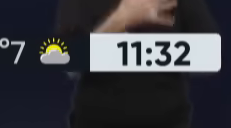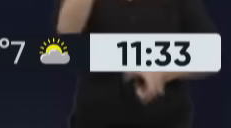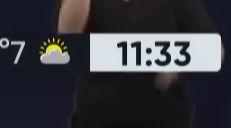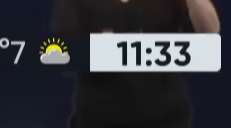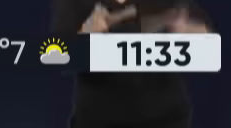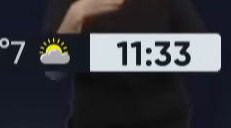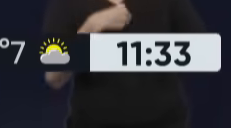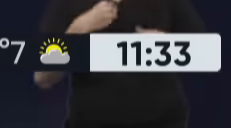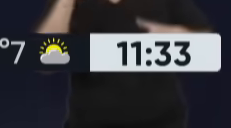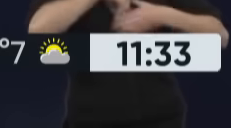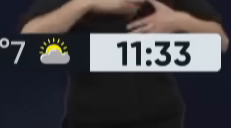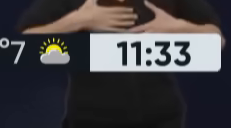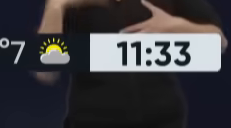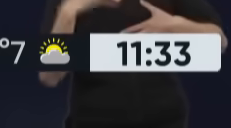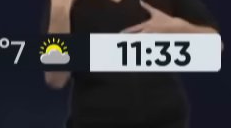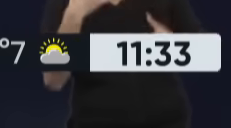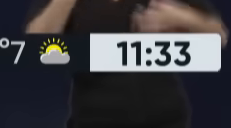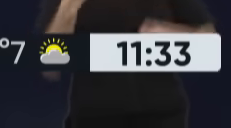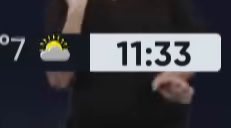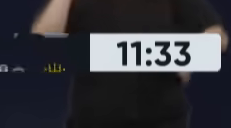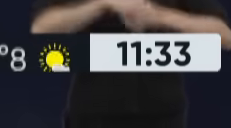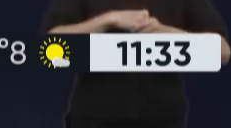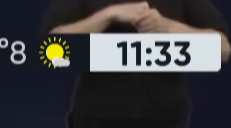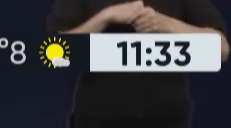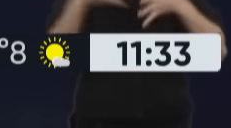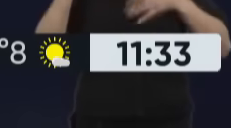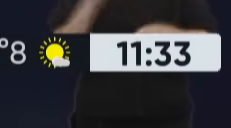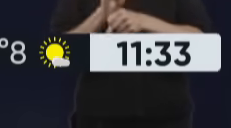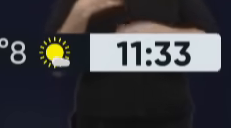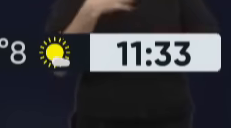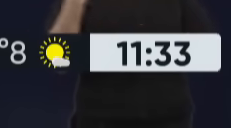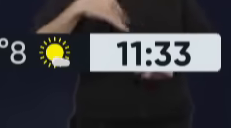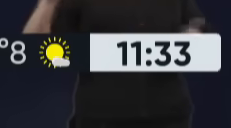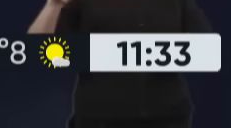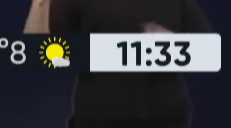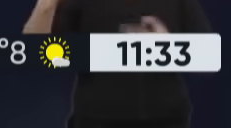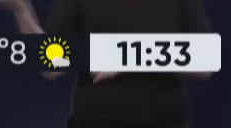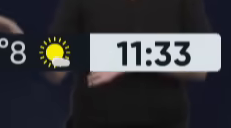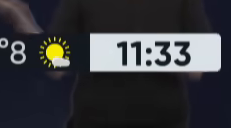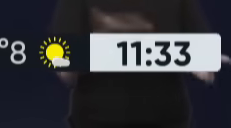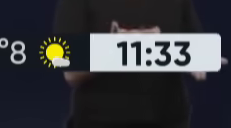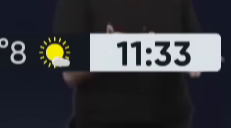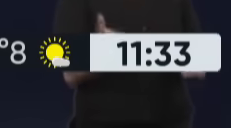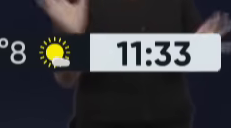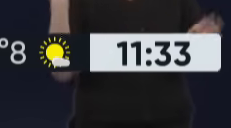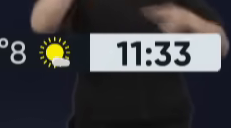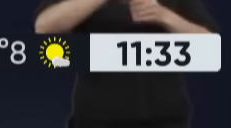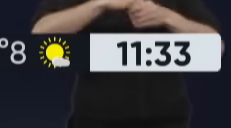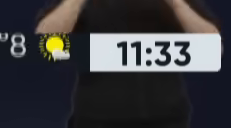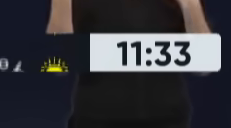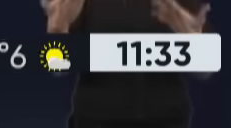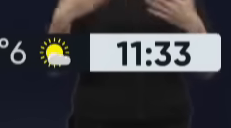sagrado de representar a nuestras fuerzas y servir a la patria son bienvenidos. Bien, hasta aquí lo